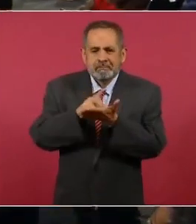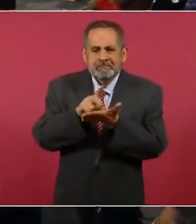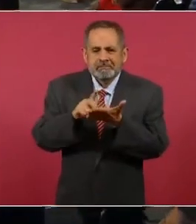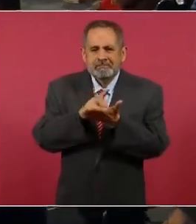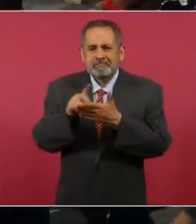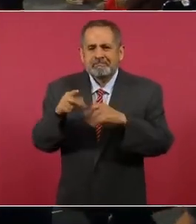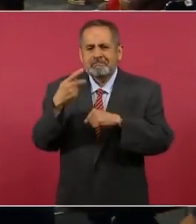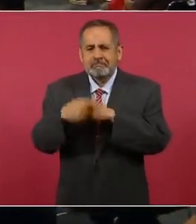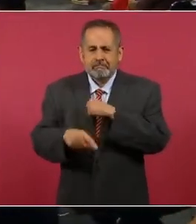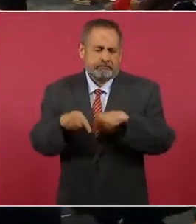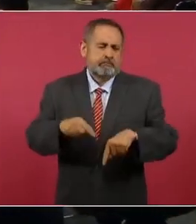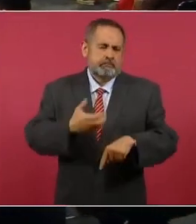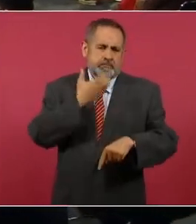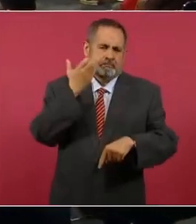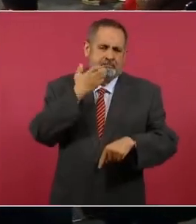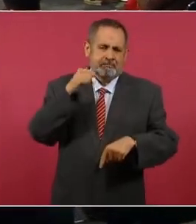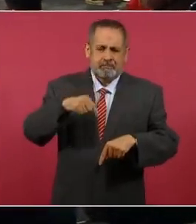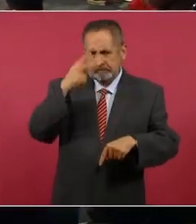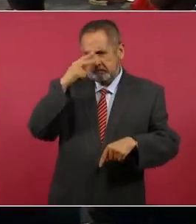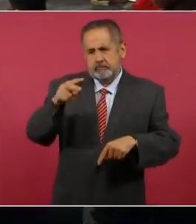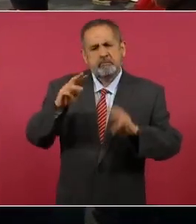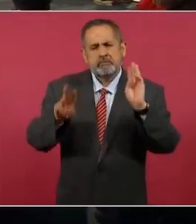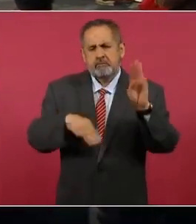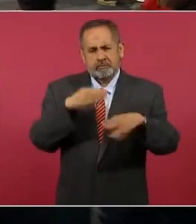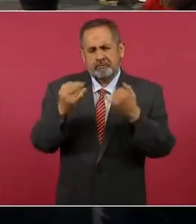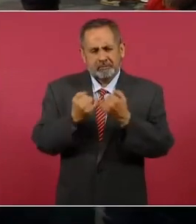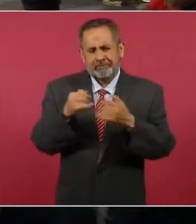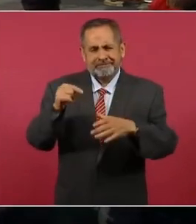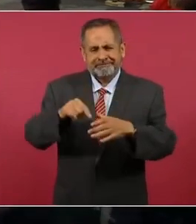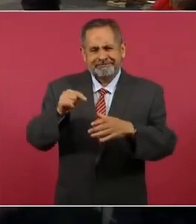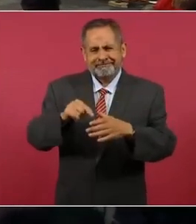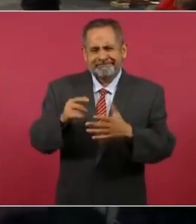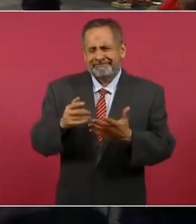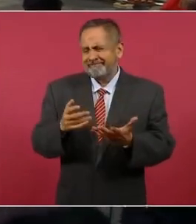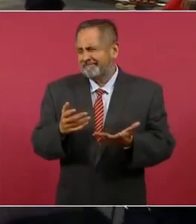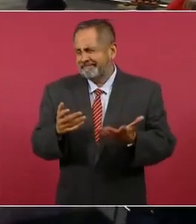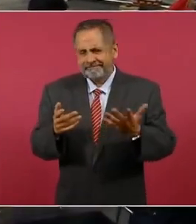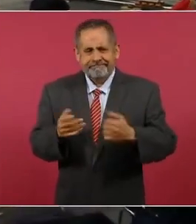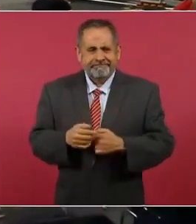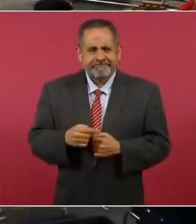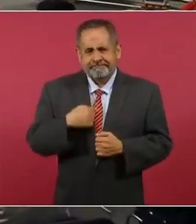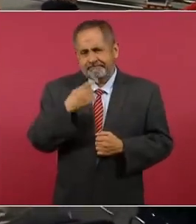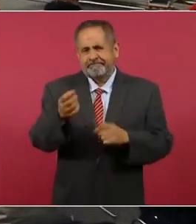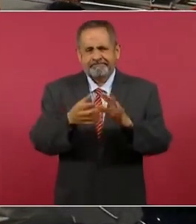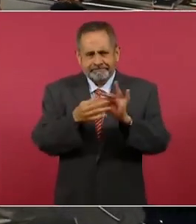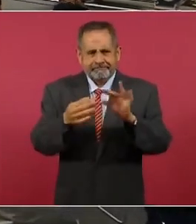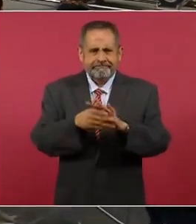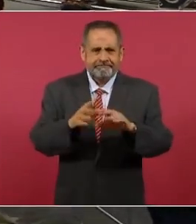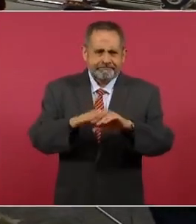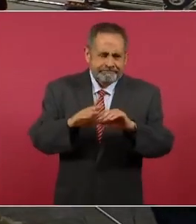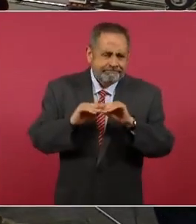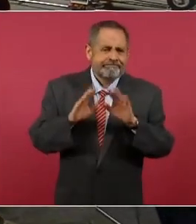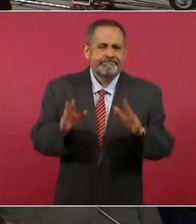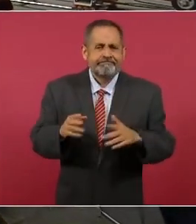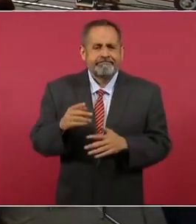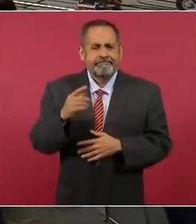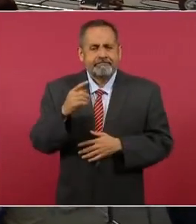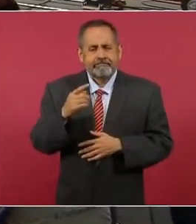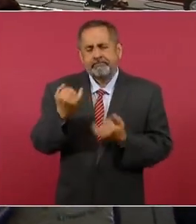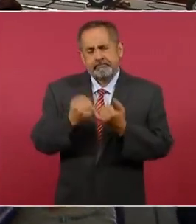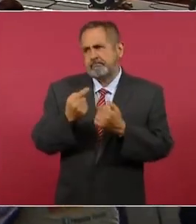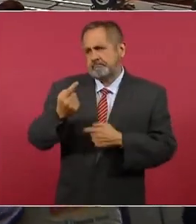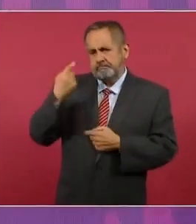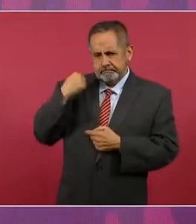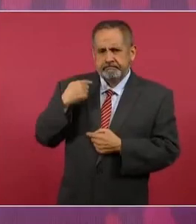en varias partes del mundo, pero sobre todo con la intención, como ya lo señalaba el presidente ahora y en ocasiones